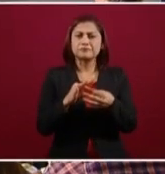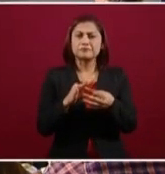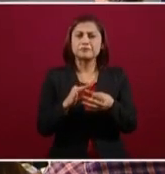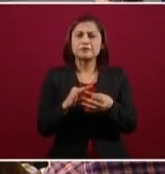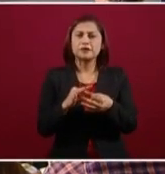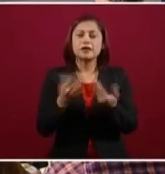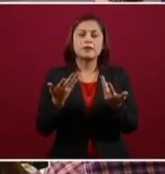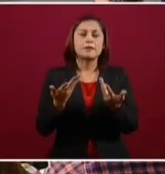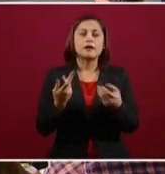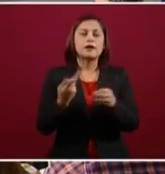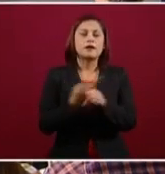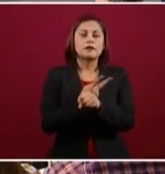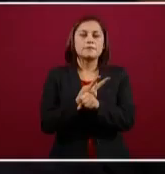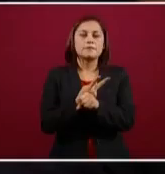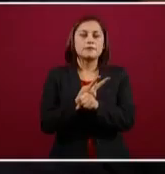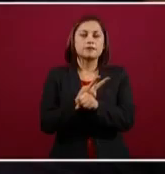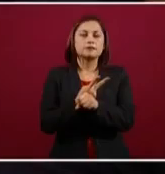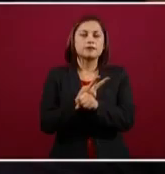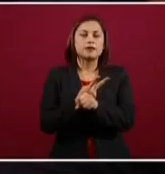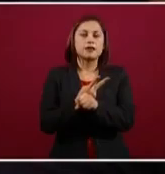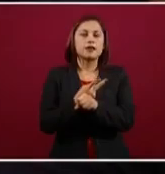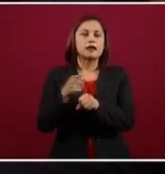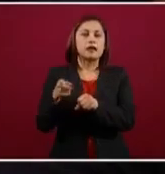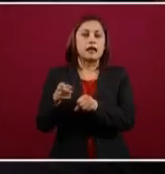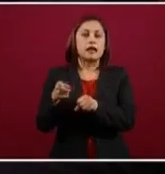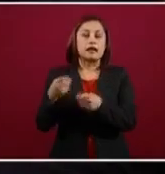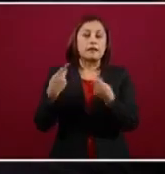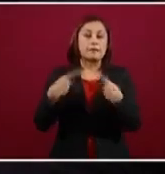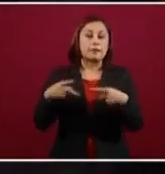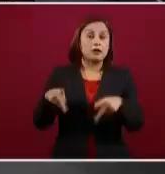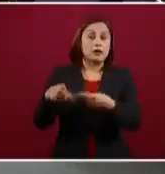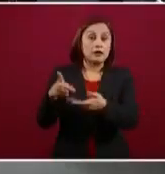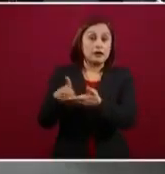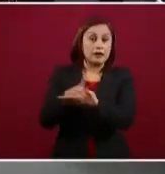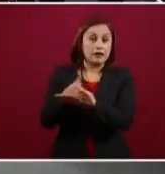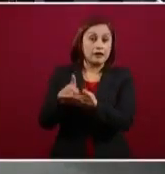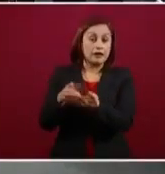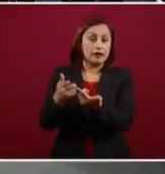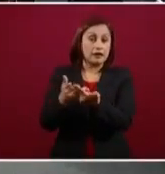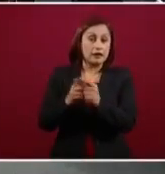vaya, de los golpes que han dado a las cuentas del narcotráfico. Gracias. Sí,